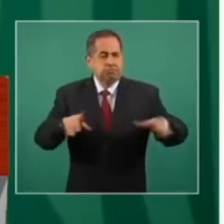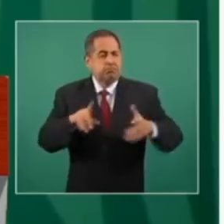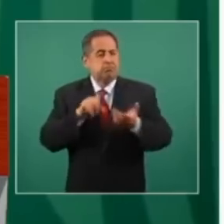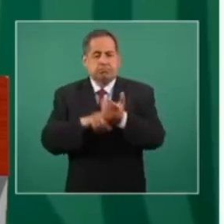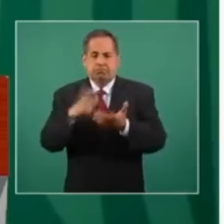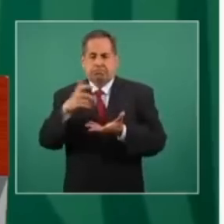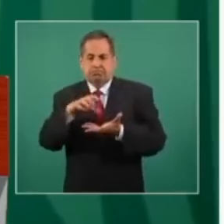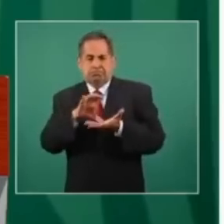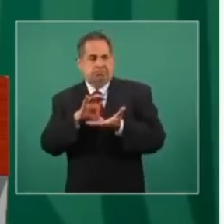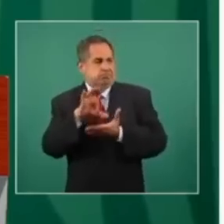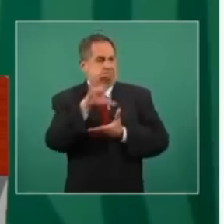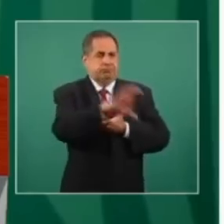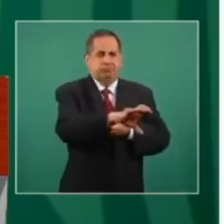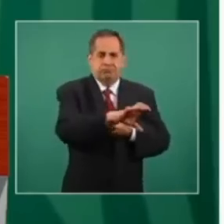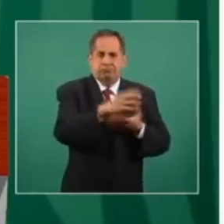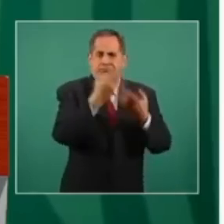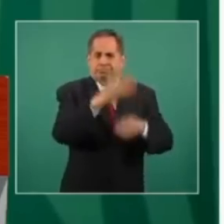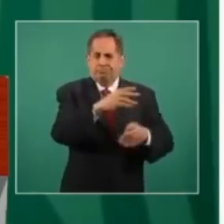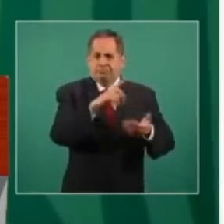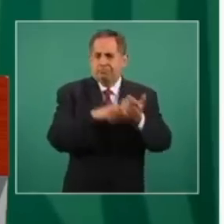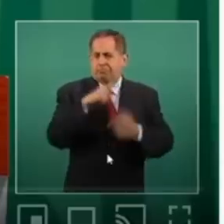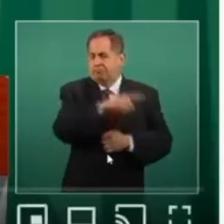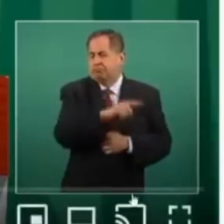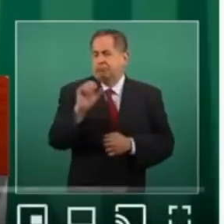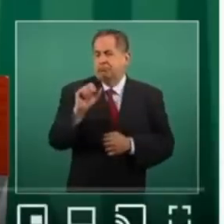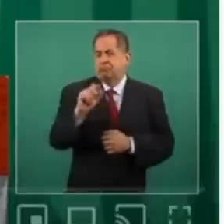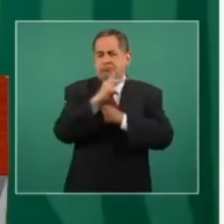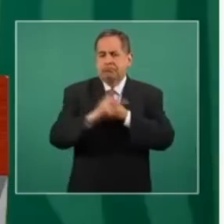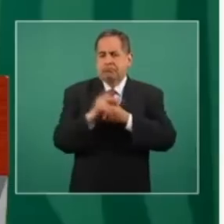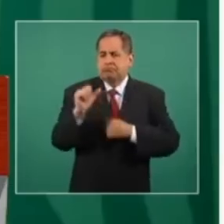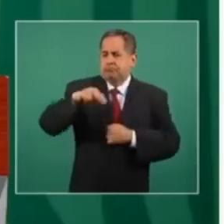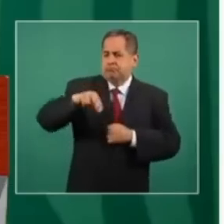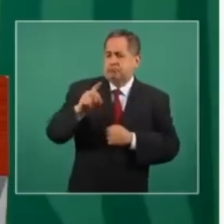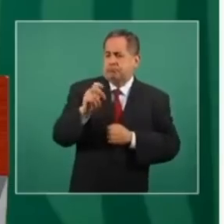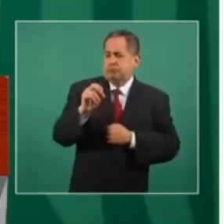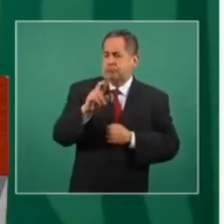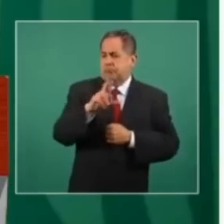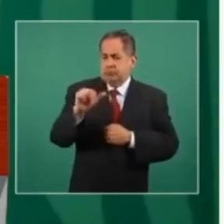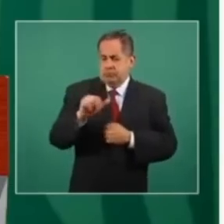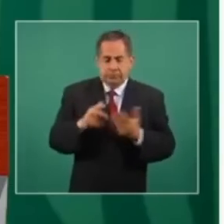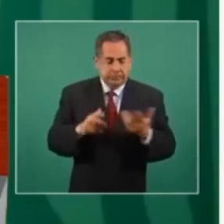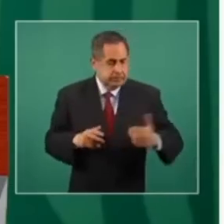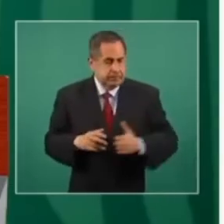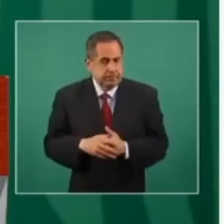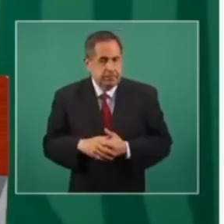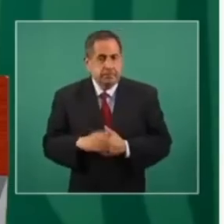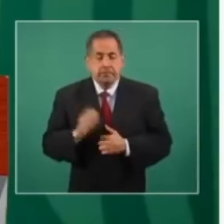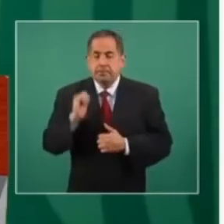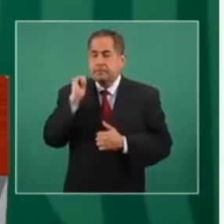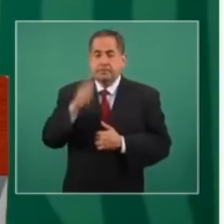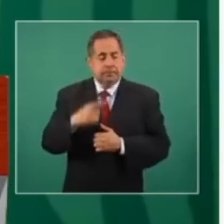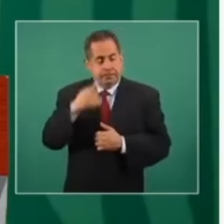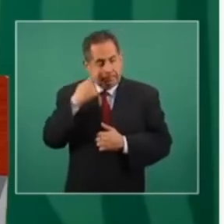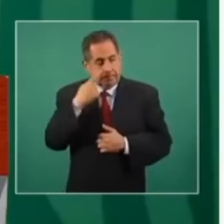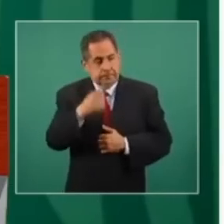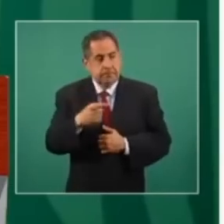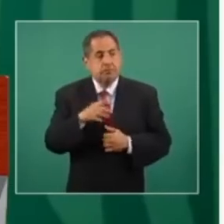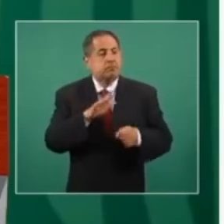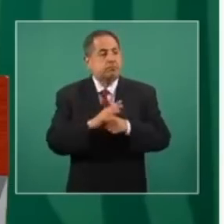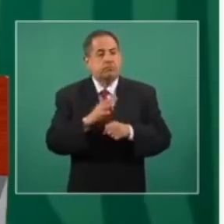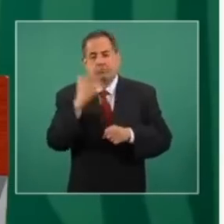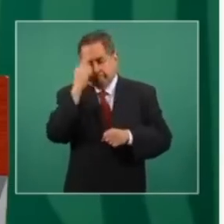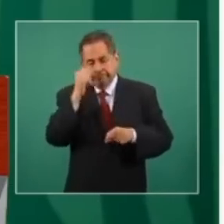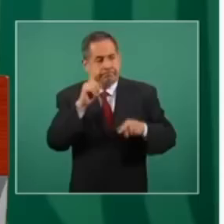Andorra. Desde luego, cualquier acto de autoridad tiene que estar debidamente fundado y